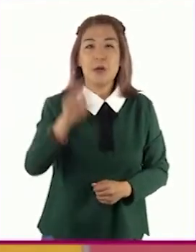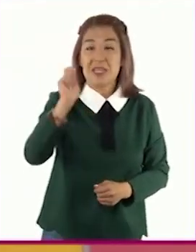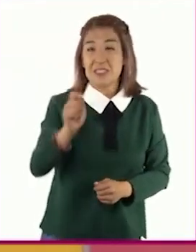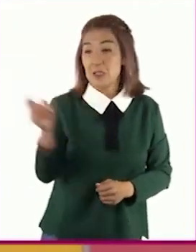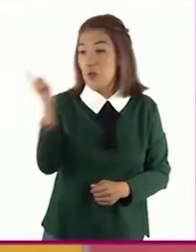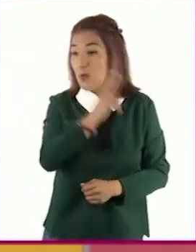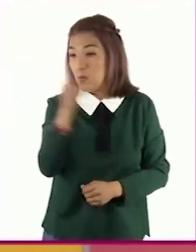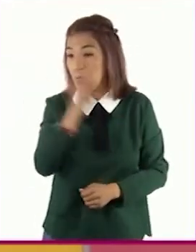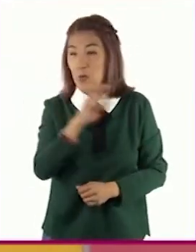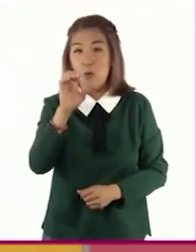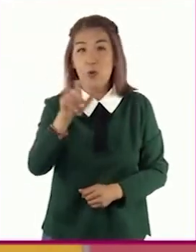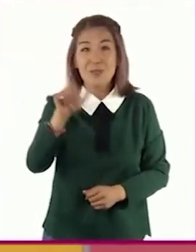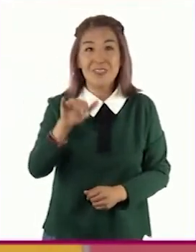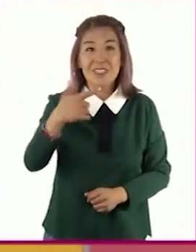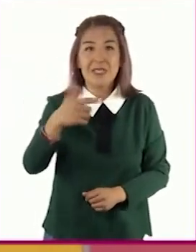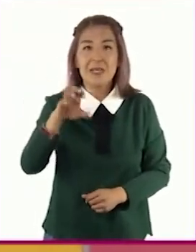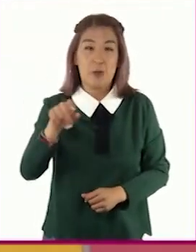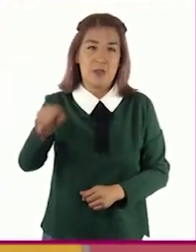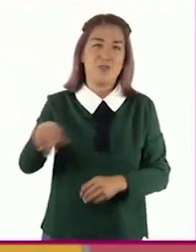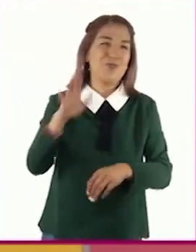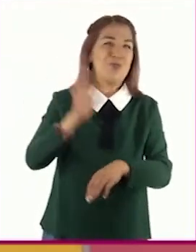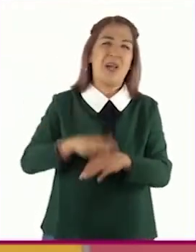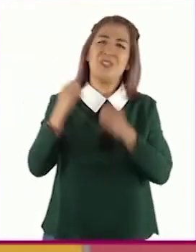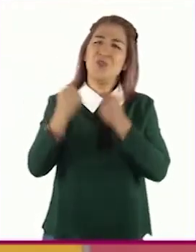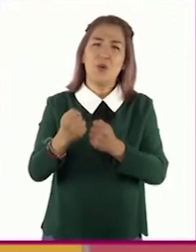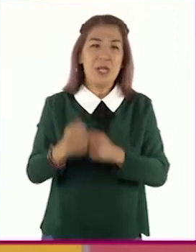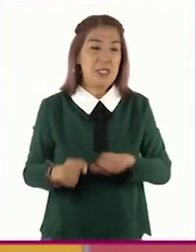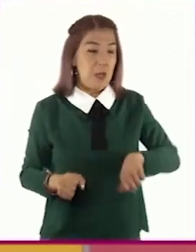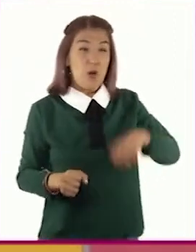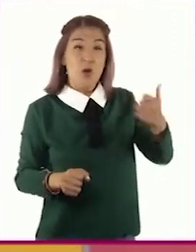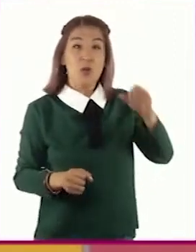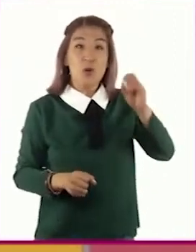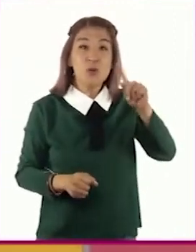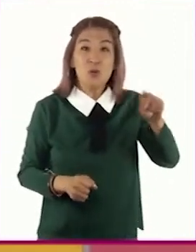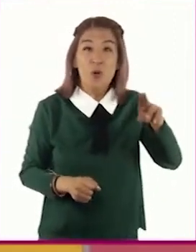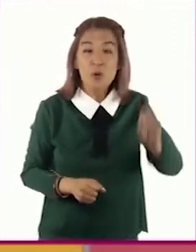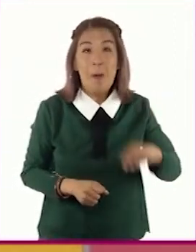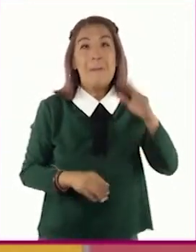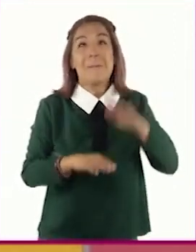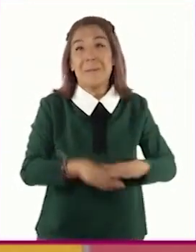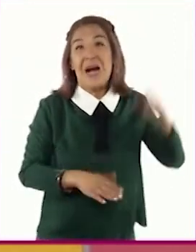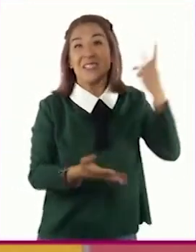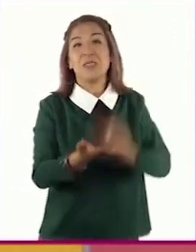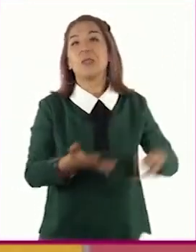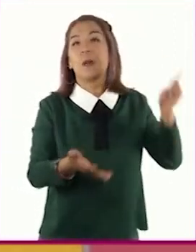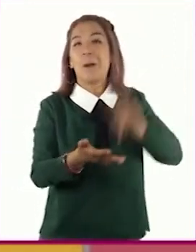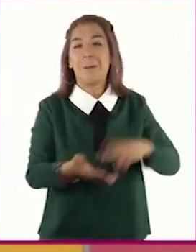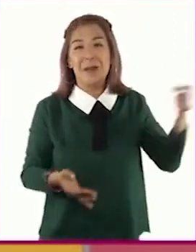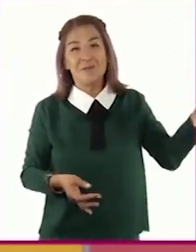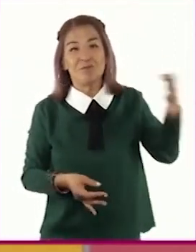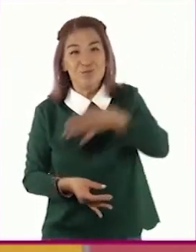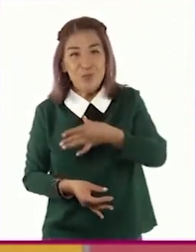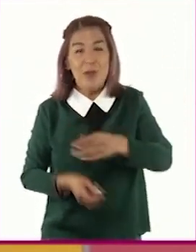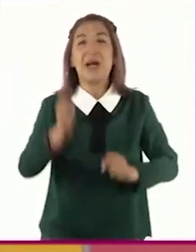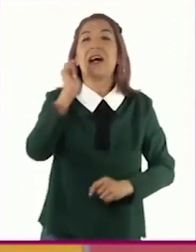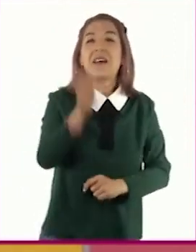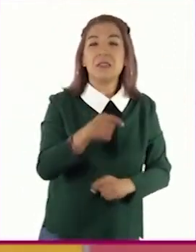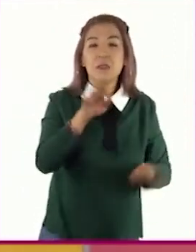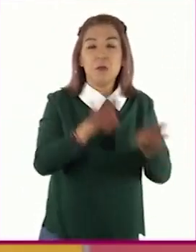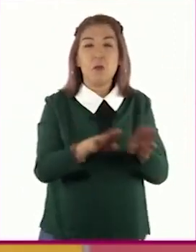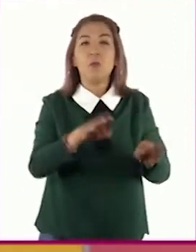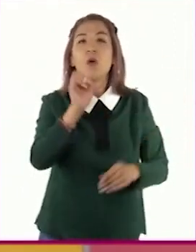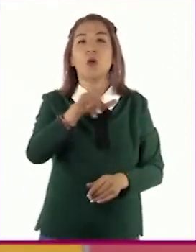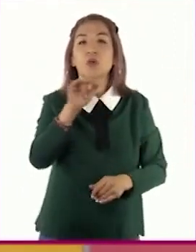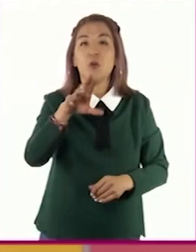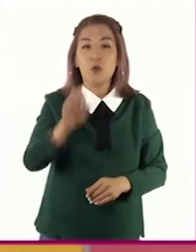oxígeno ya es un oxidante poderoso, ¿sí? Y el ozono es todavía más oxidante. Entonces, ese ozono reacciona